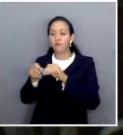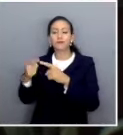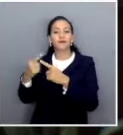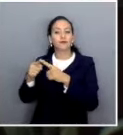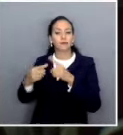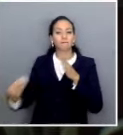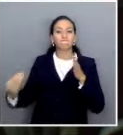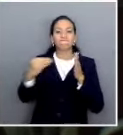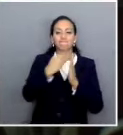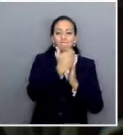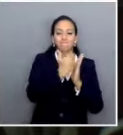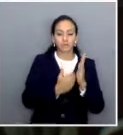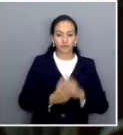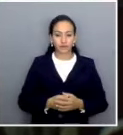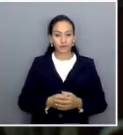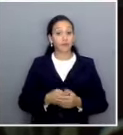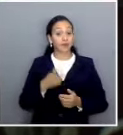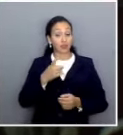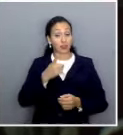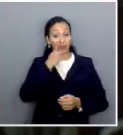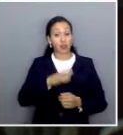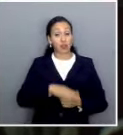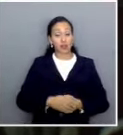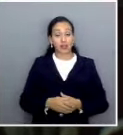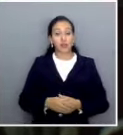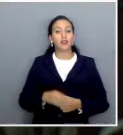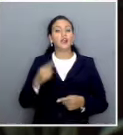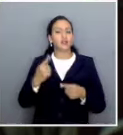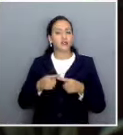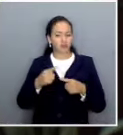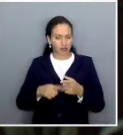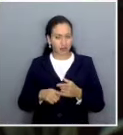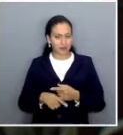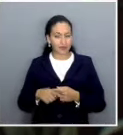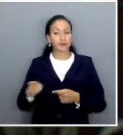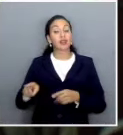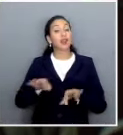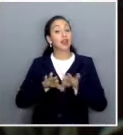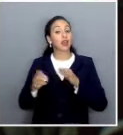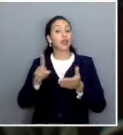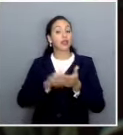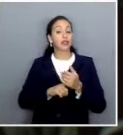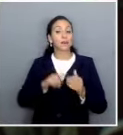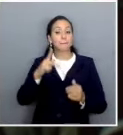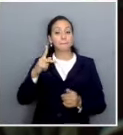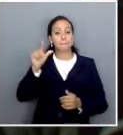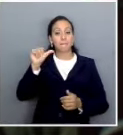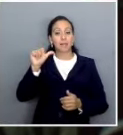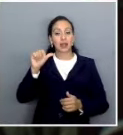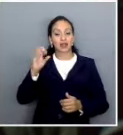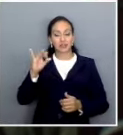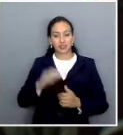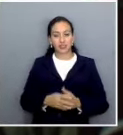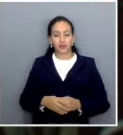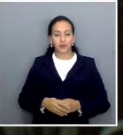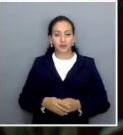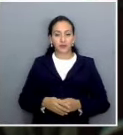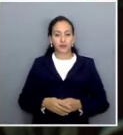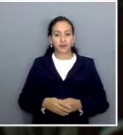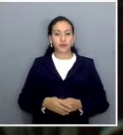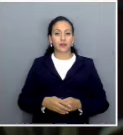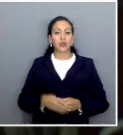magistrado presidente del Tribunal Federal de Conciliación y Arbitraje, Plácido Morales Vázquez. Es una iniciativa